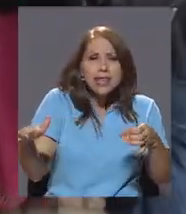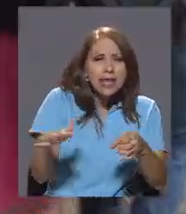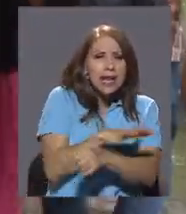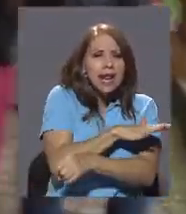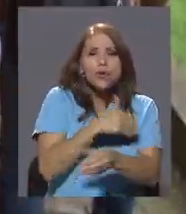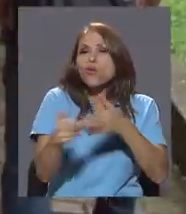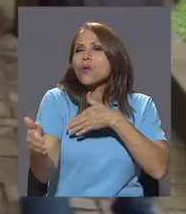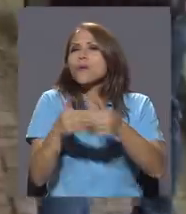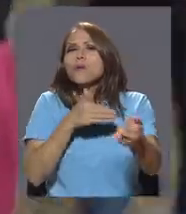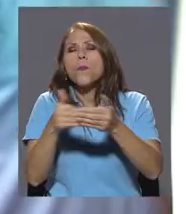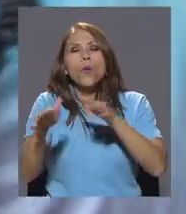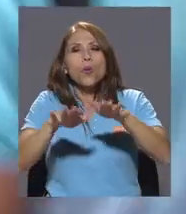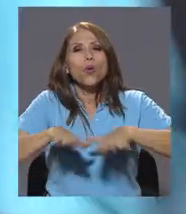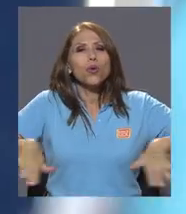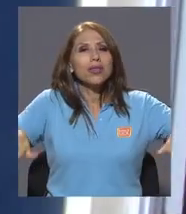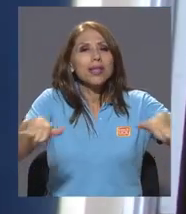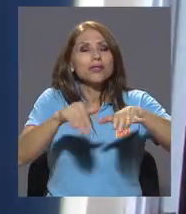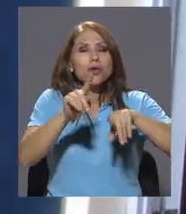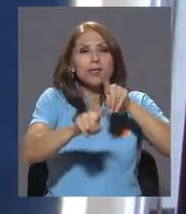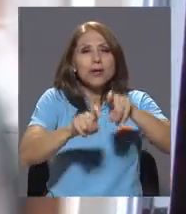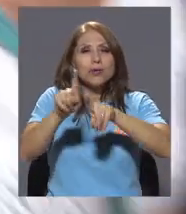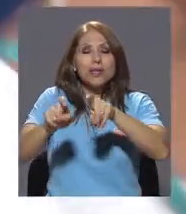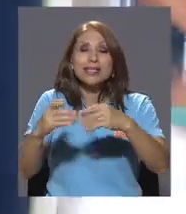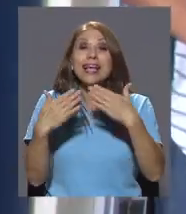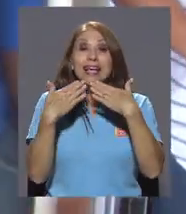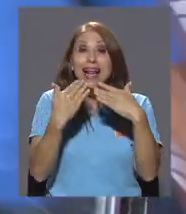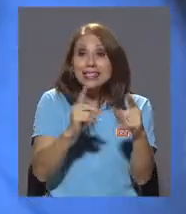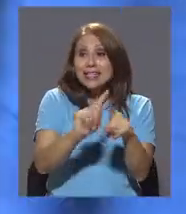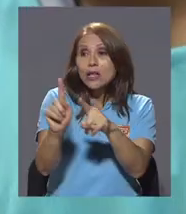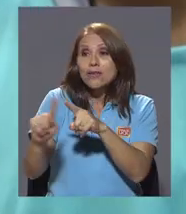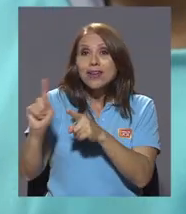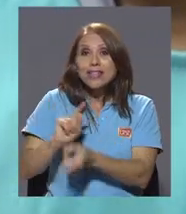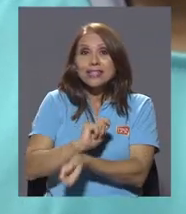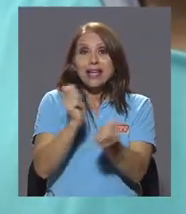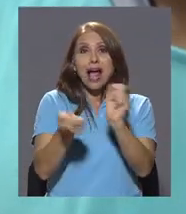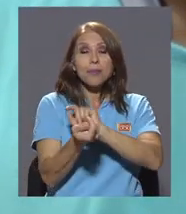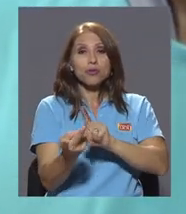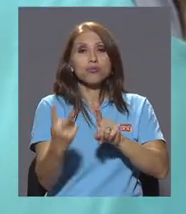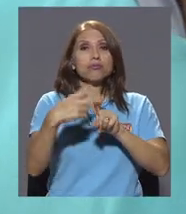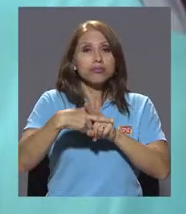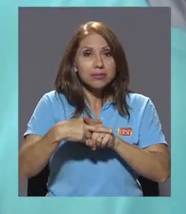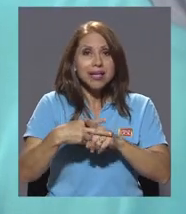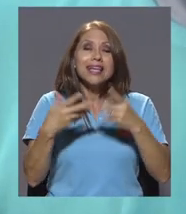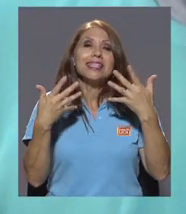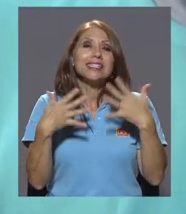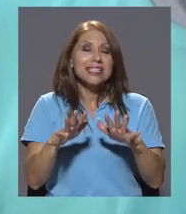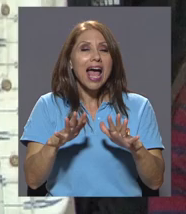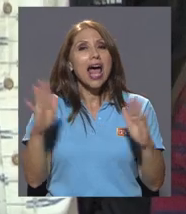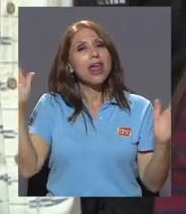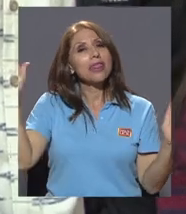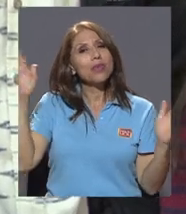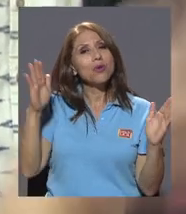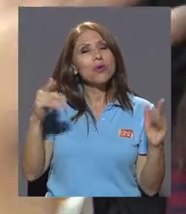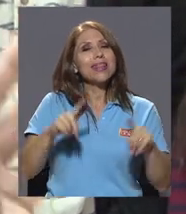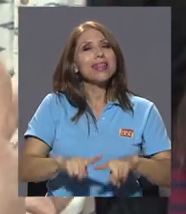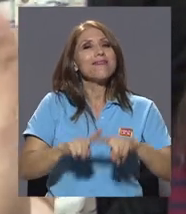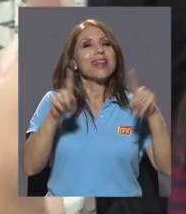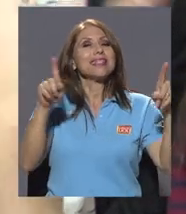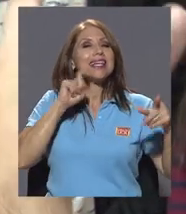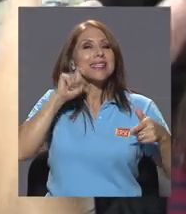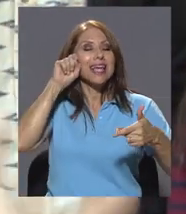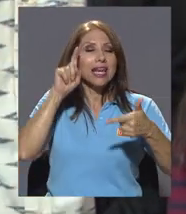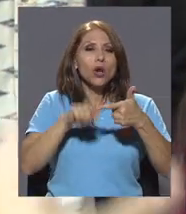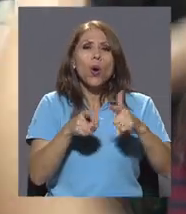preguntas. Gracias a los cambios que se han implementado, se han logrado disminuir diferencias de género, lugares de procedencia y